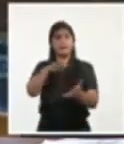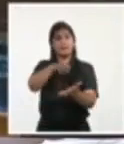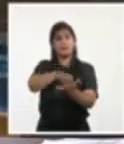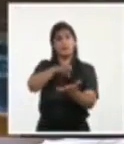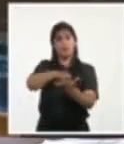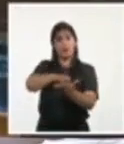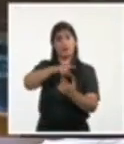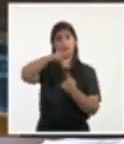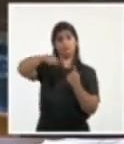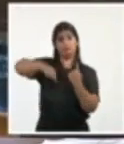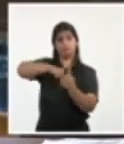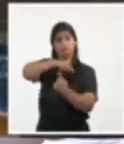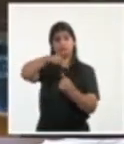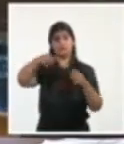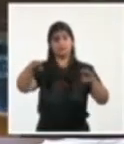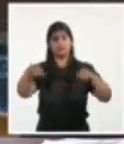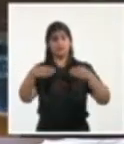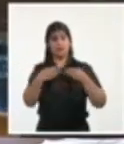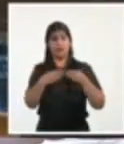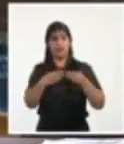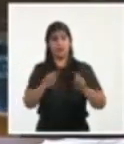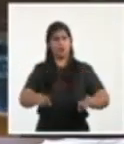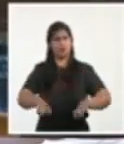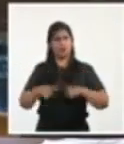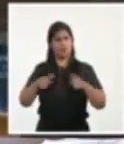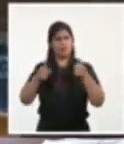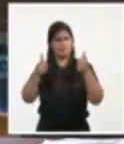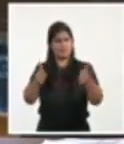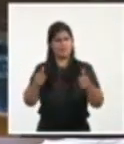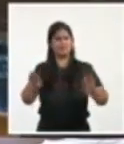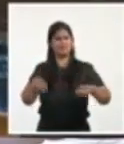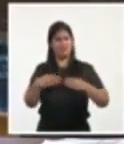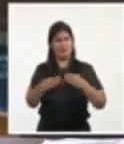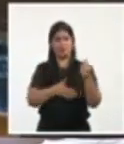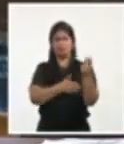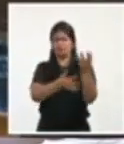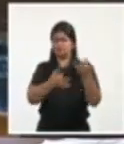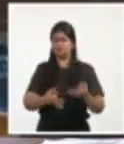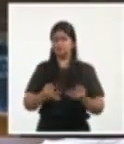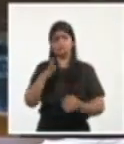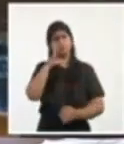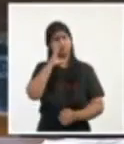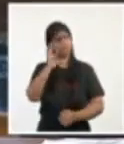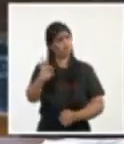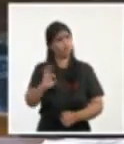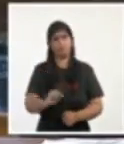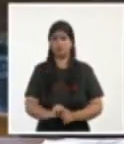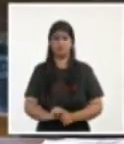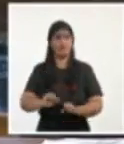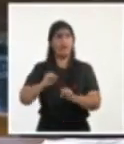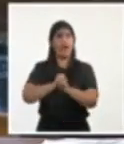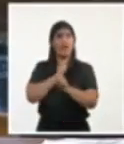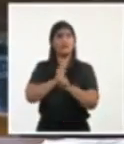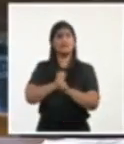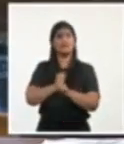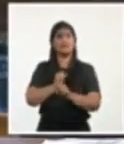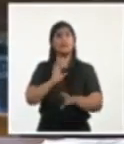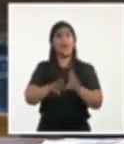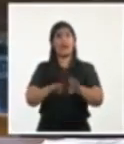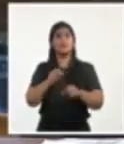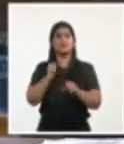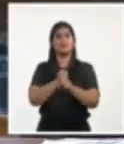los planes, encaminadas a disminuir el número de personas en centros de trabajo, en los servicios, lo que favorece el contagio de persona a